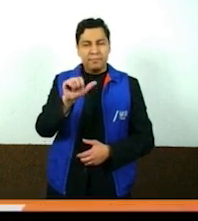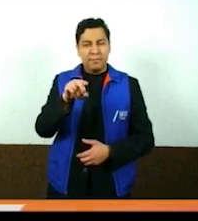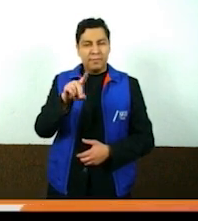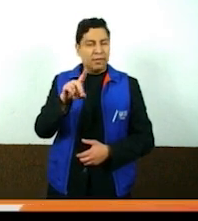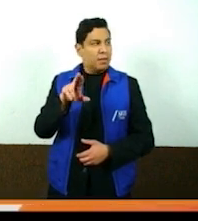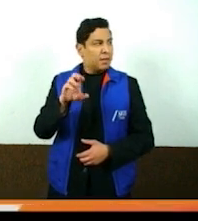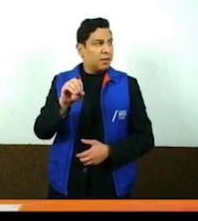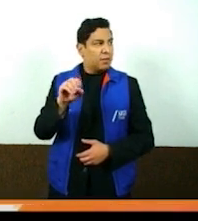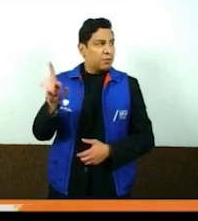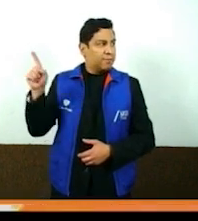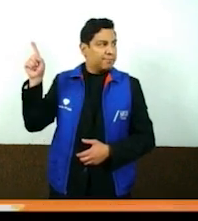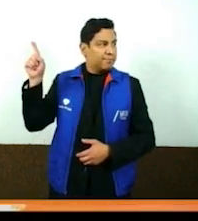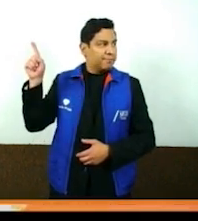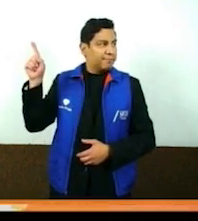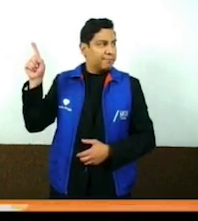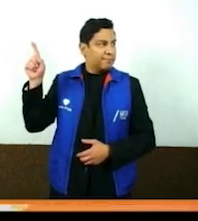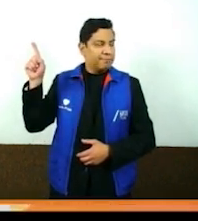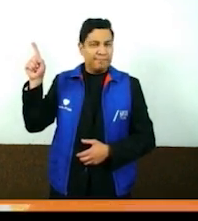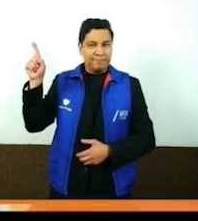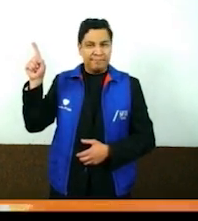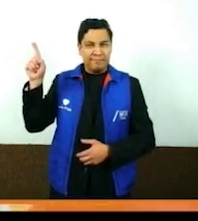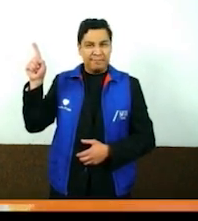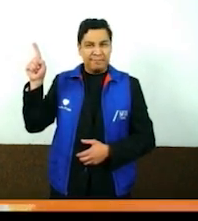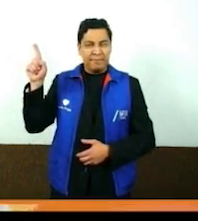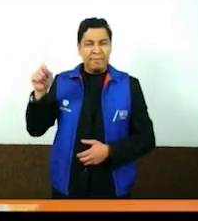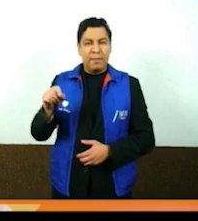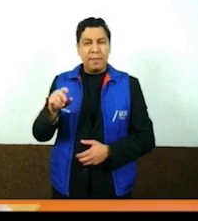Alejandro Corral Hernández,